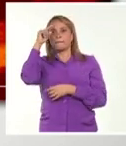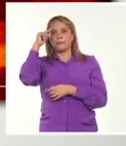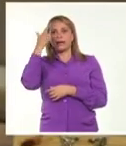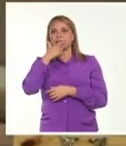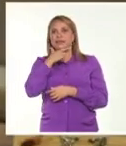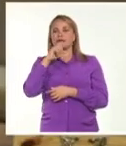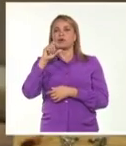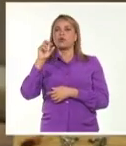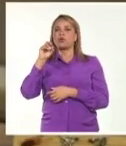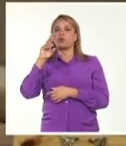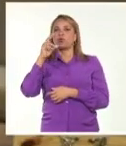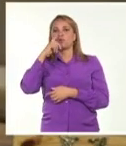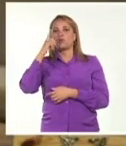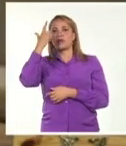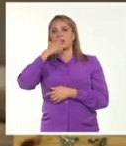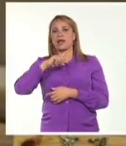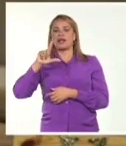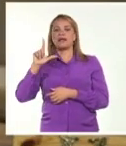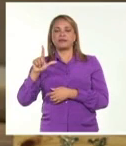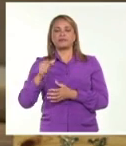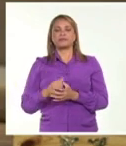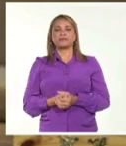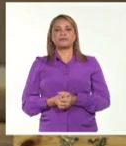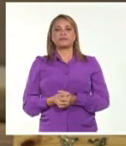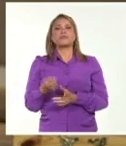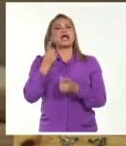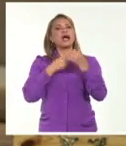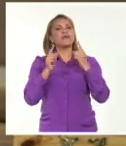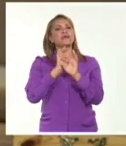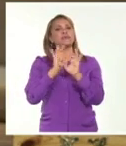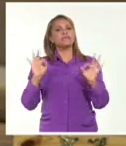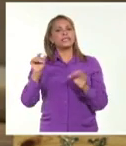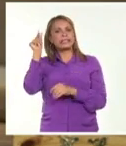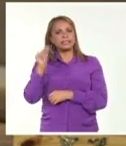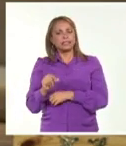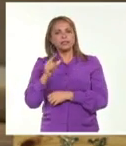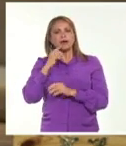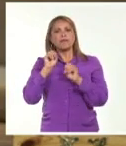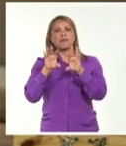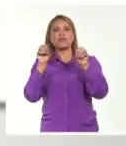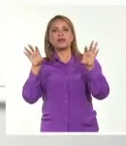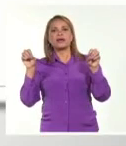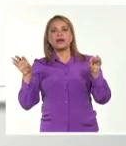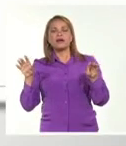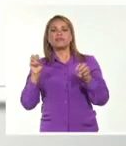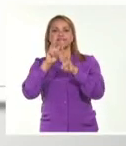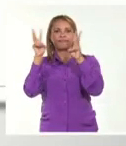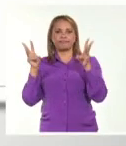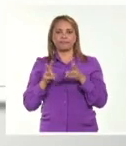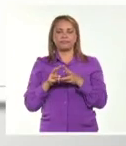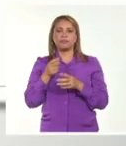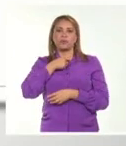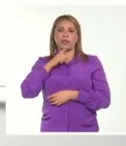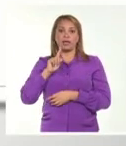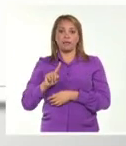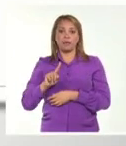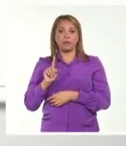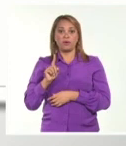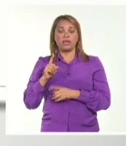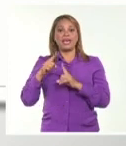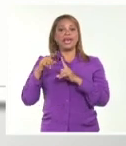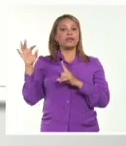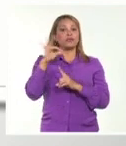Tierra. De inmediato, algunos especialistas publicaron la información en plataformas digitales. Por ejemplo, este tuit